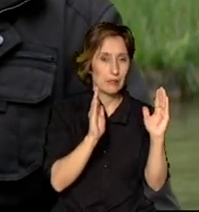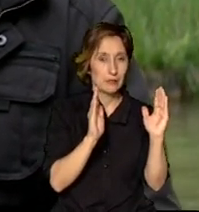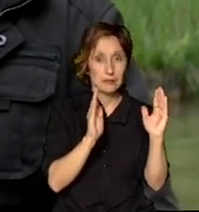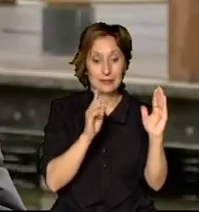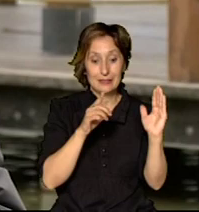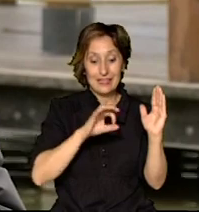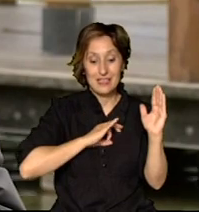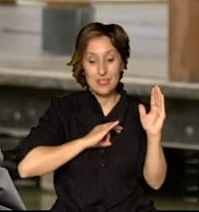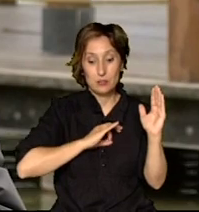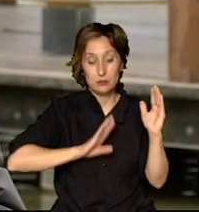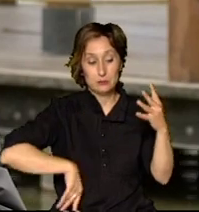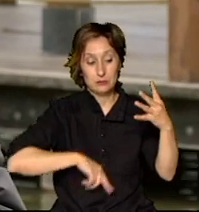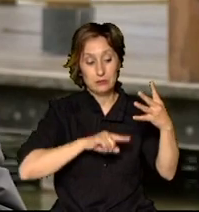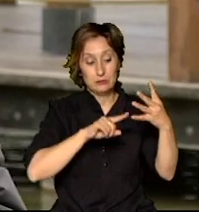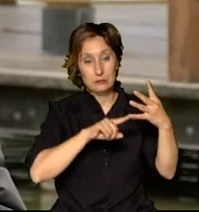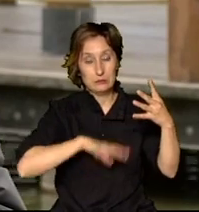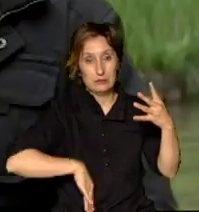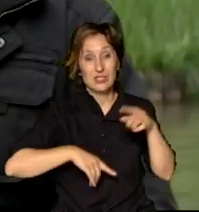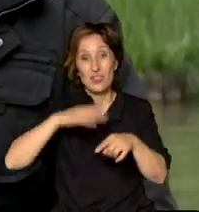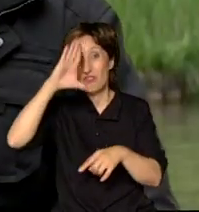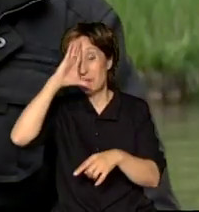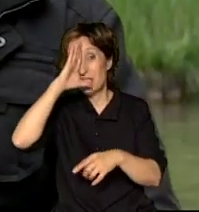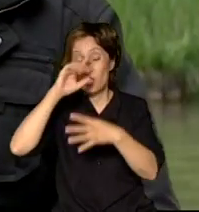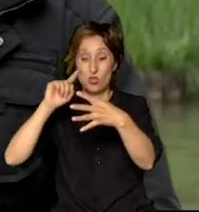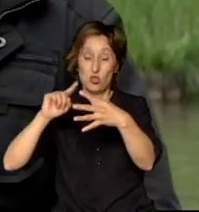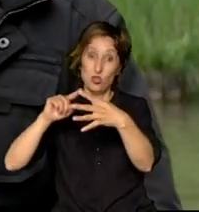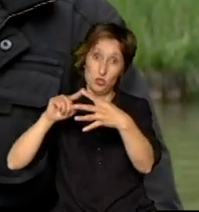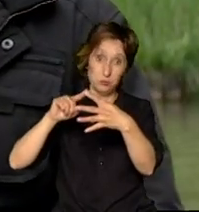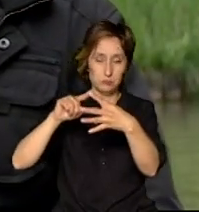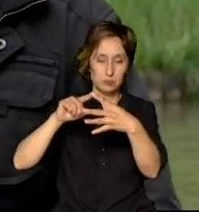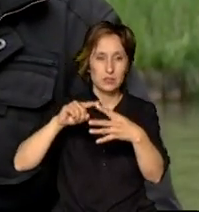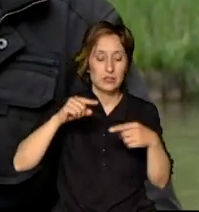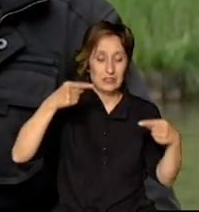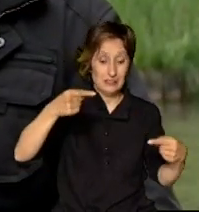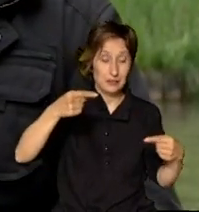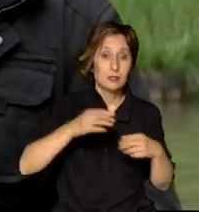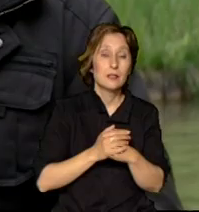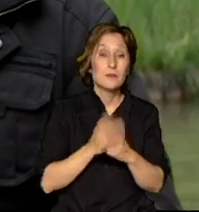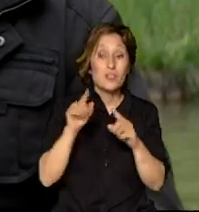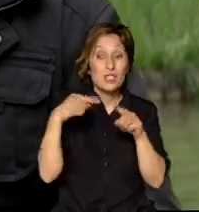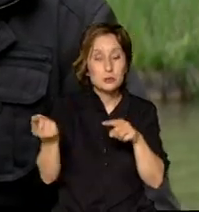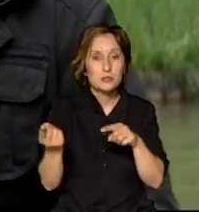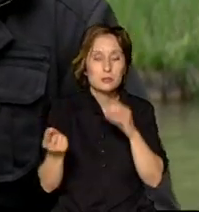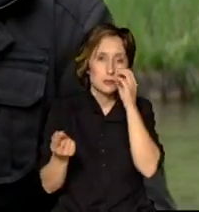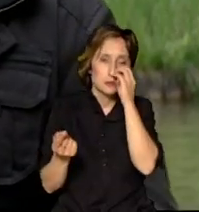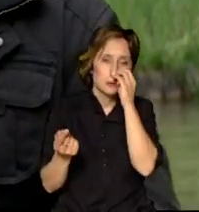del mes de enero y los primeros días del mes de febrero. Fuera de esos 10-15 días, pues